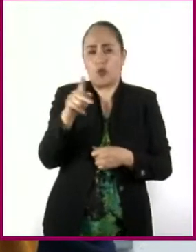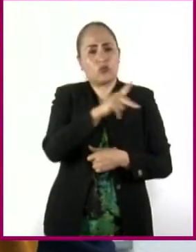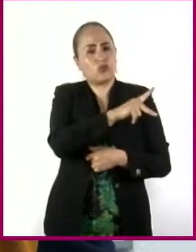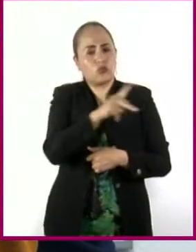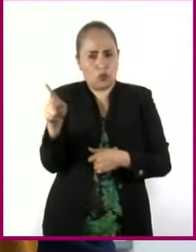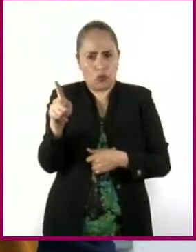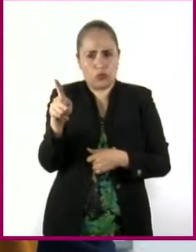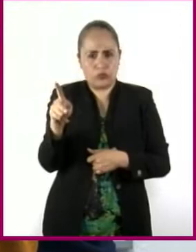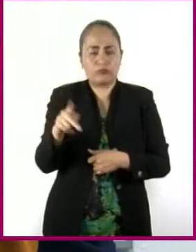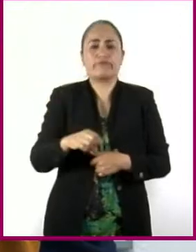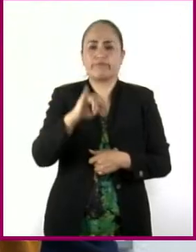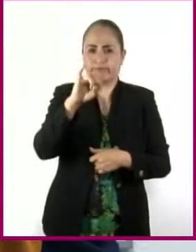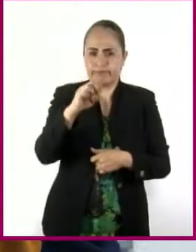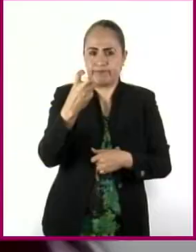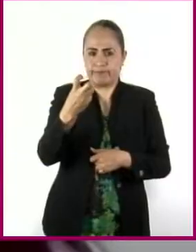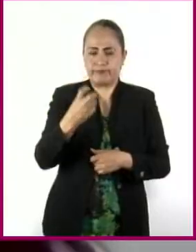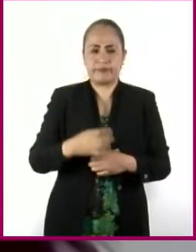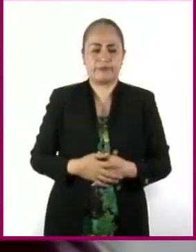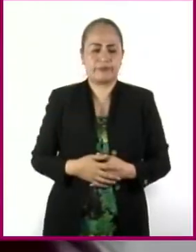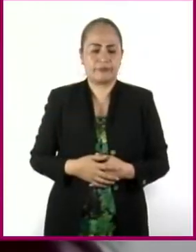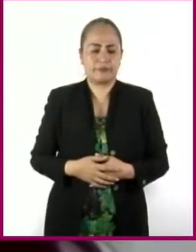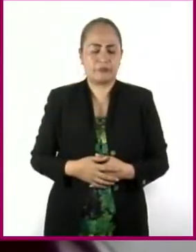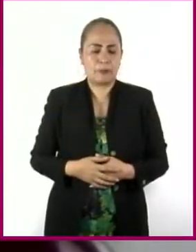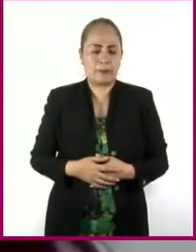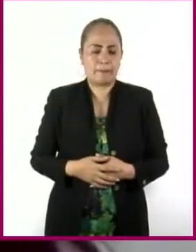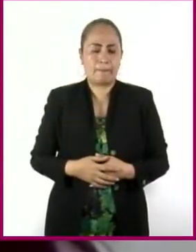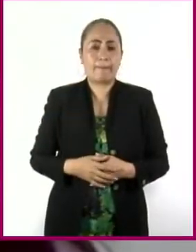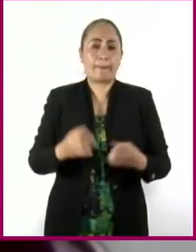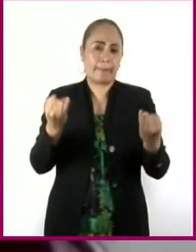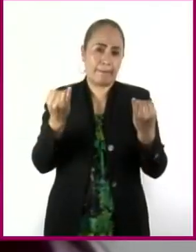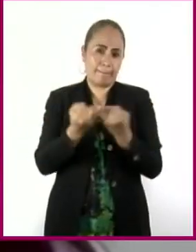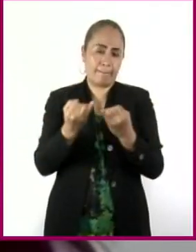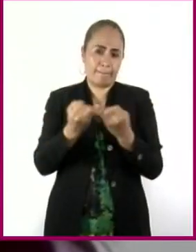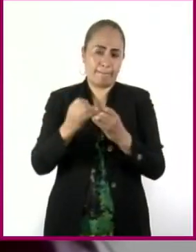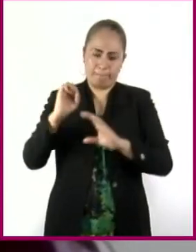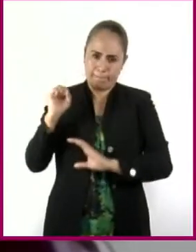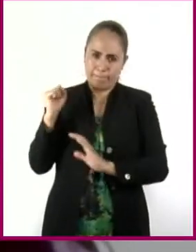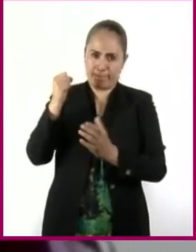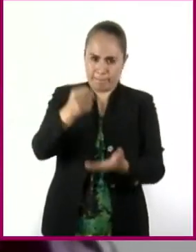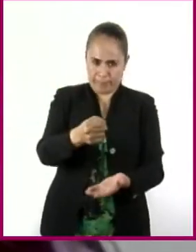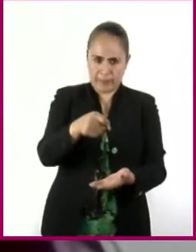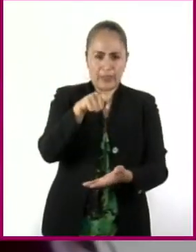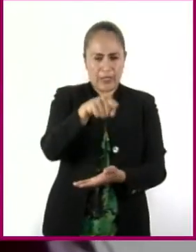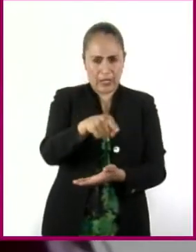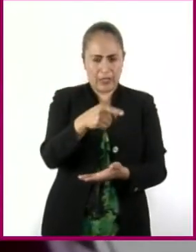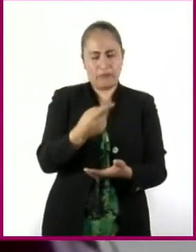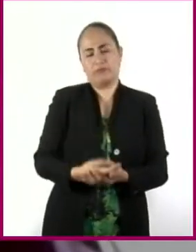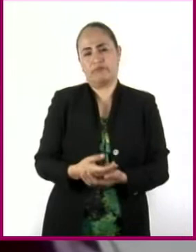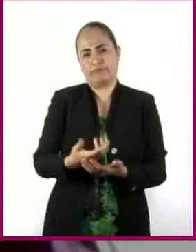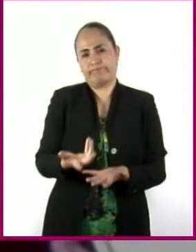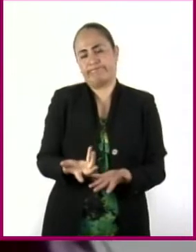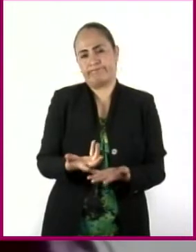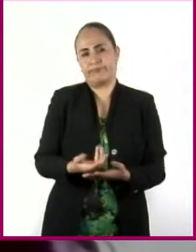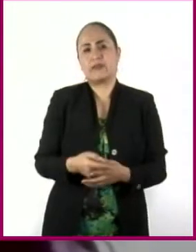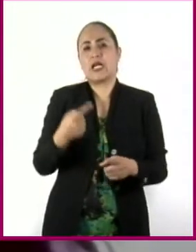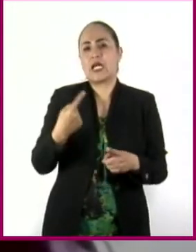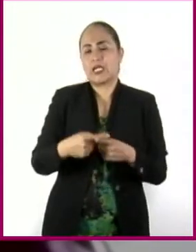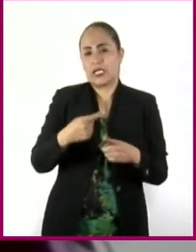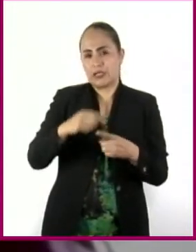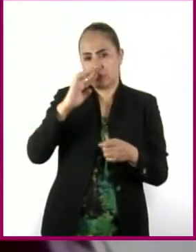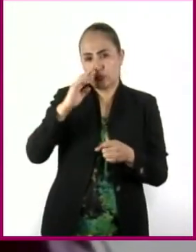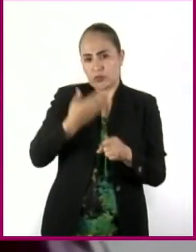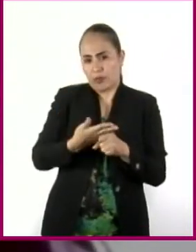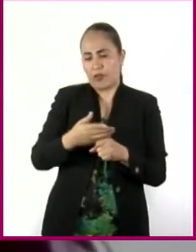en ese sentido. Y, bueno, pues los recursos que también se asignen. Esto es tarea, pues, justamente de los